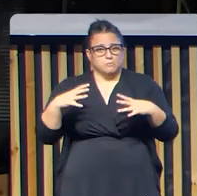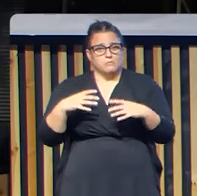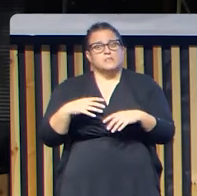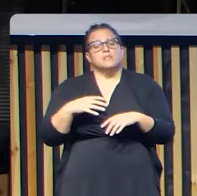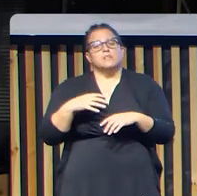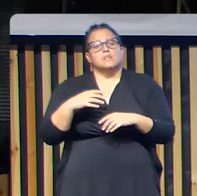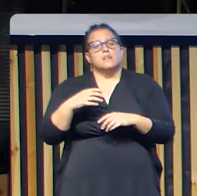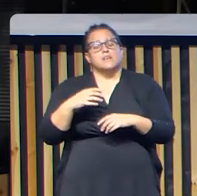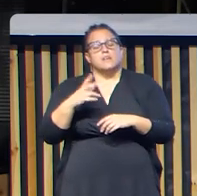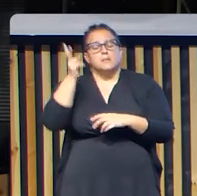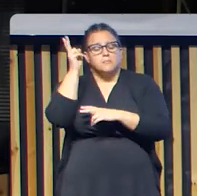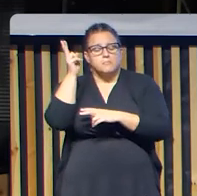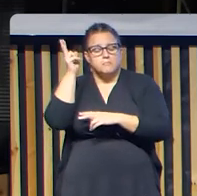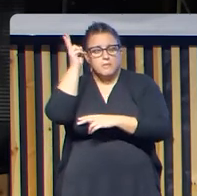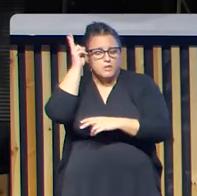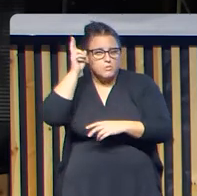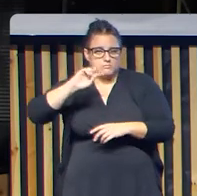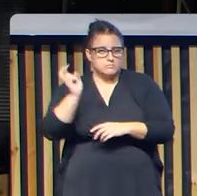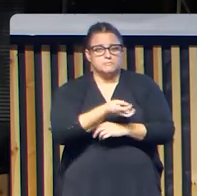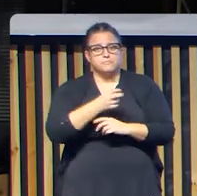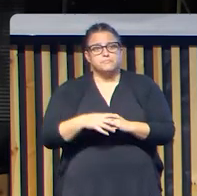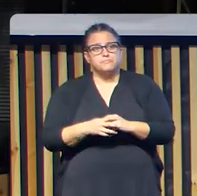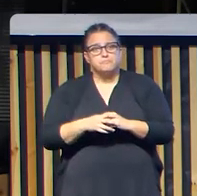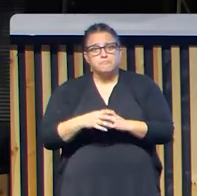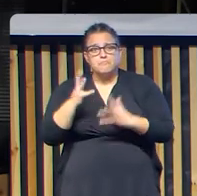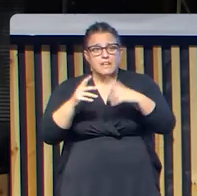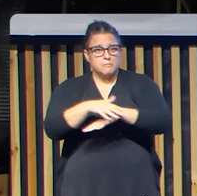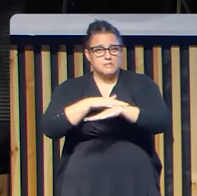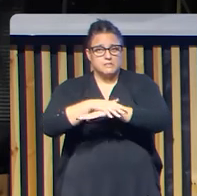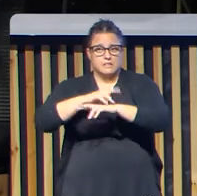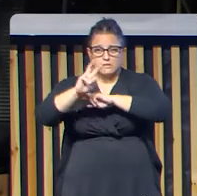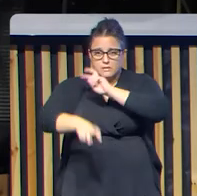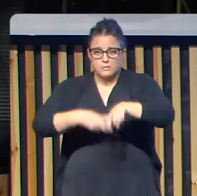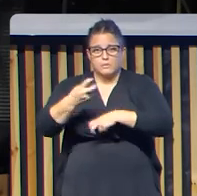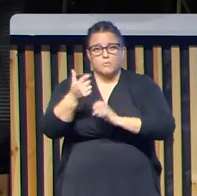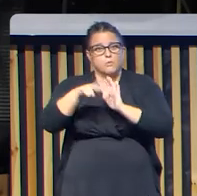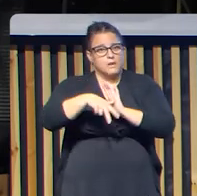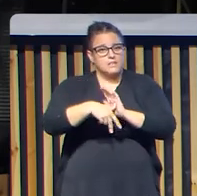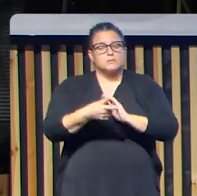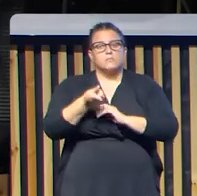la renovación de toda la administración Es un poco más lenta pero la estamos viendo también intentos